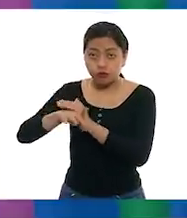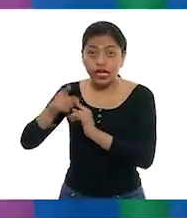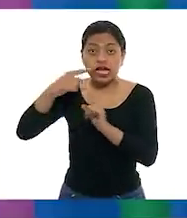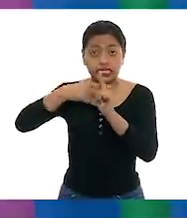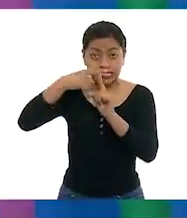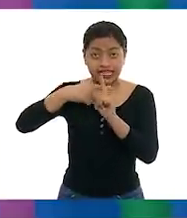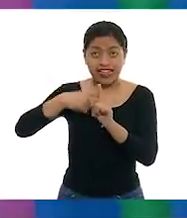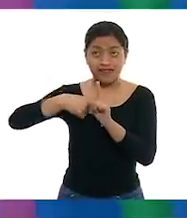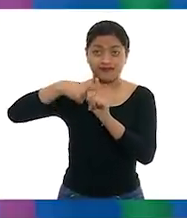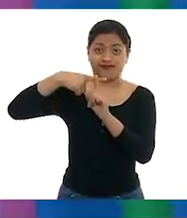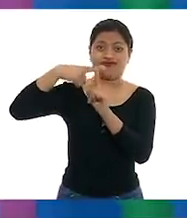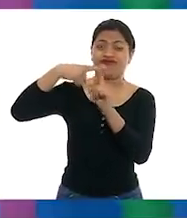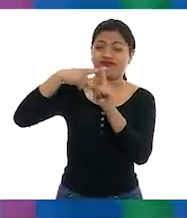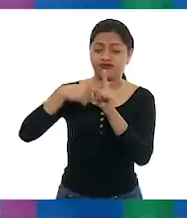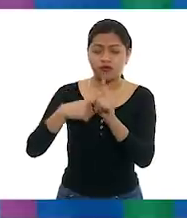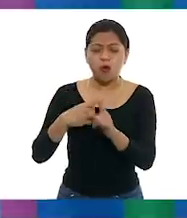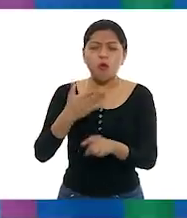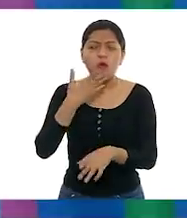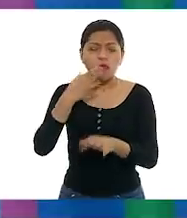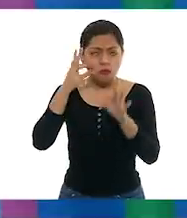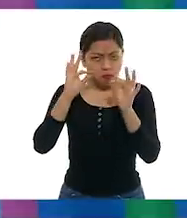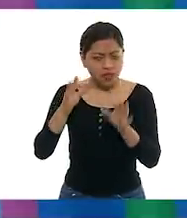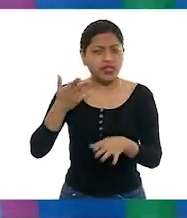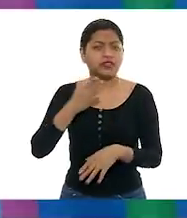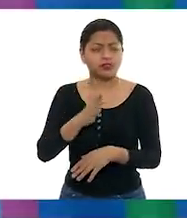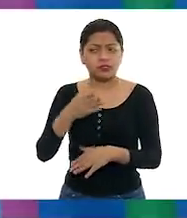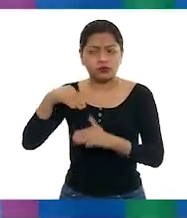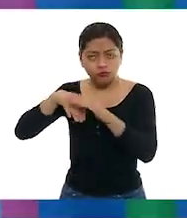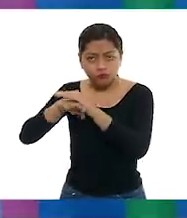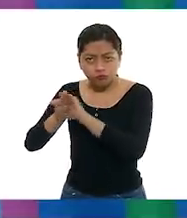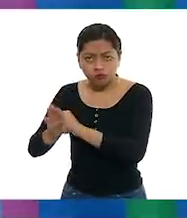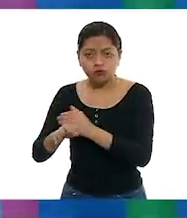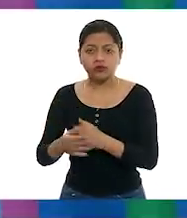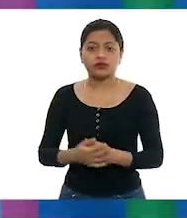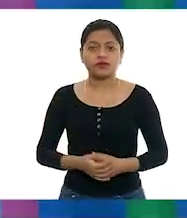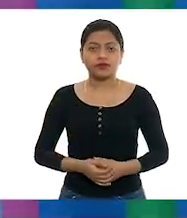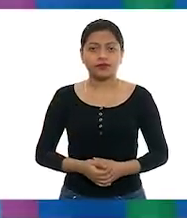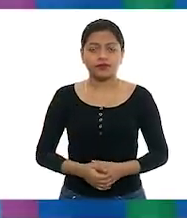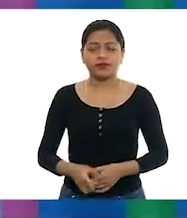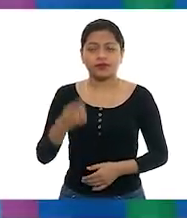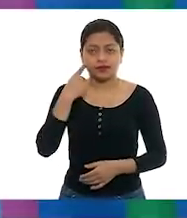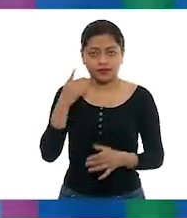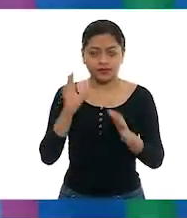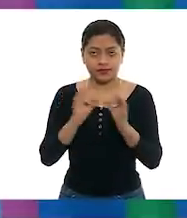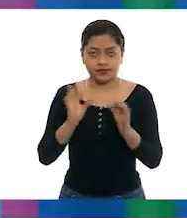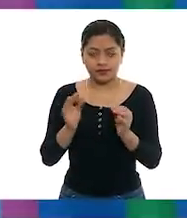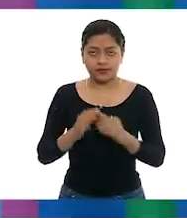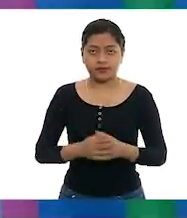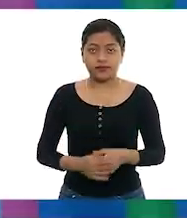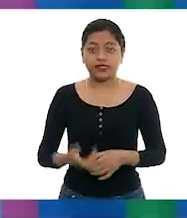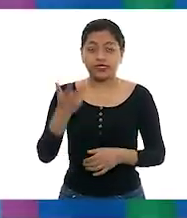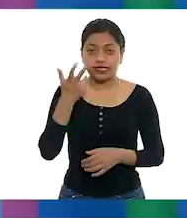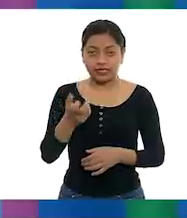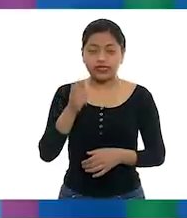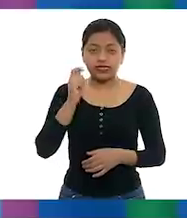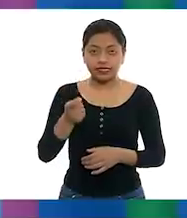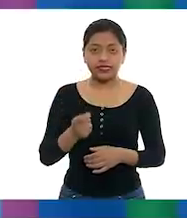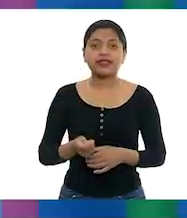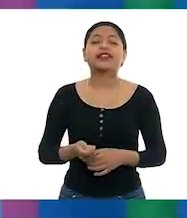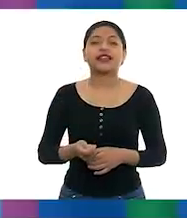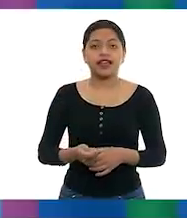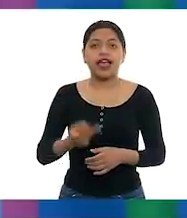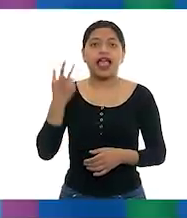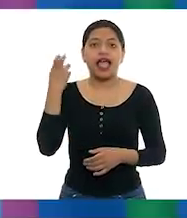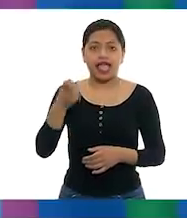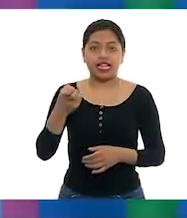sea tan extrema. Un lugar para pasar el invierno. Un invernadero. Déjenme aclarar que este es el significado que se le